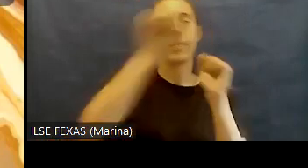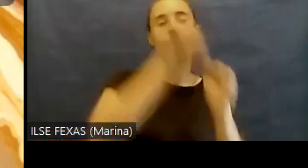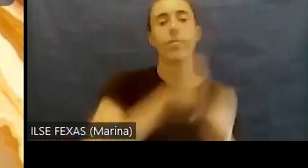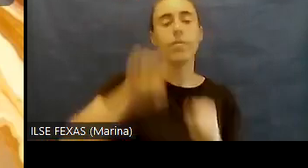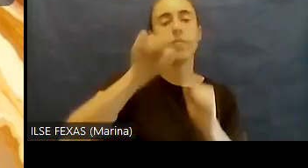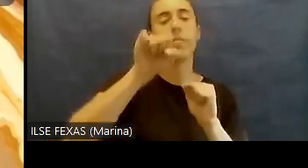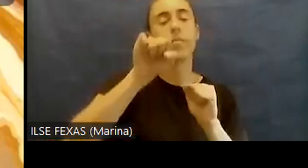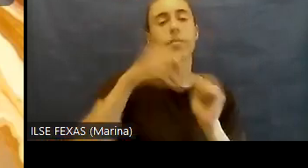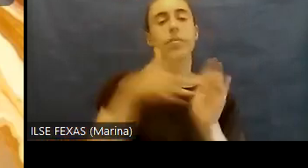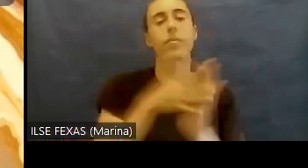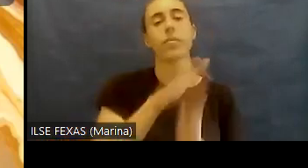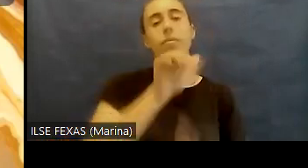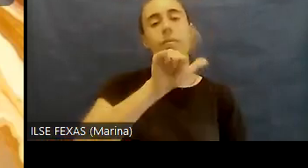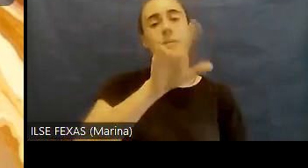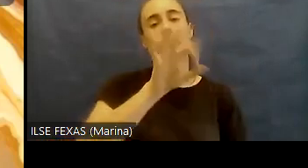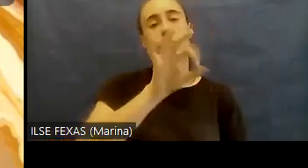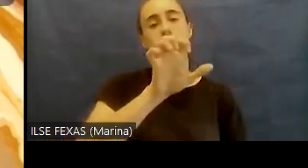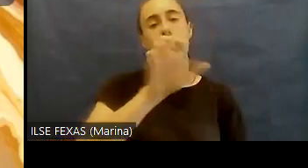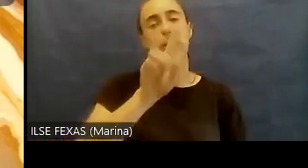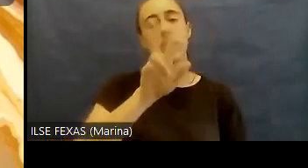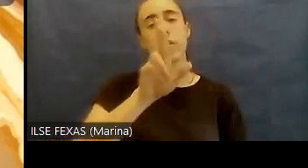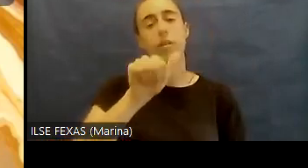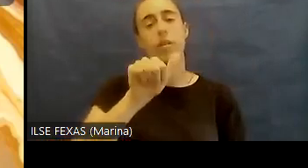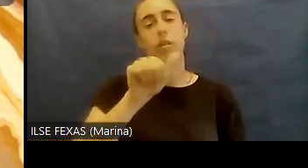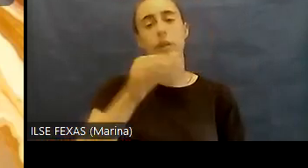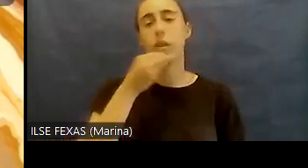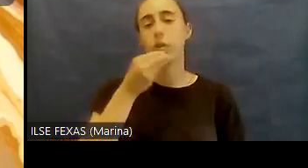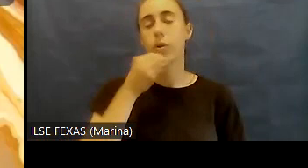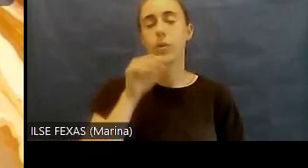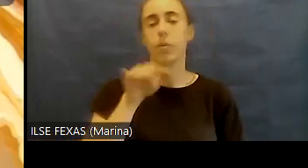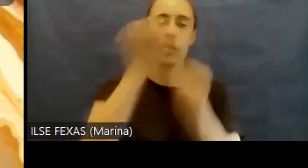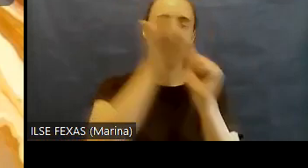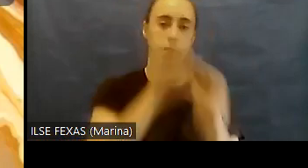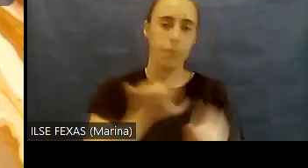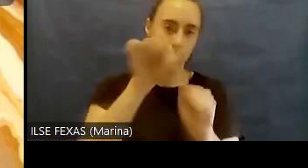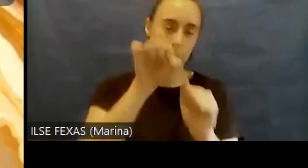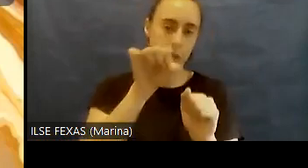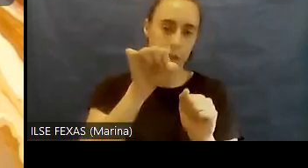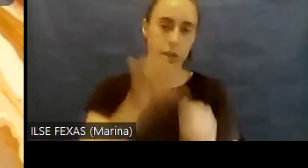que es el consumo de gel de aloe vera lo más